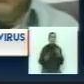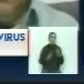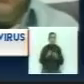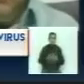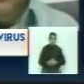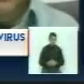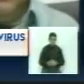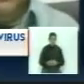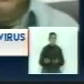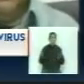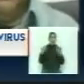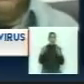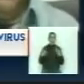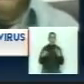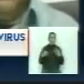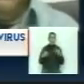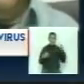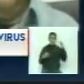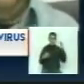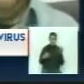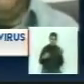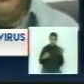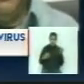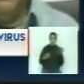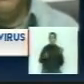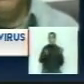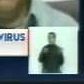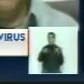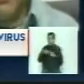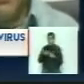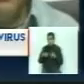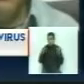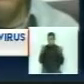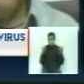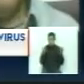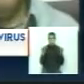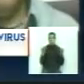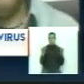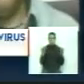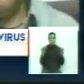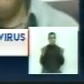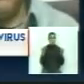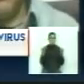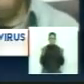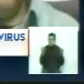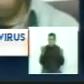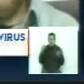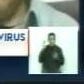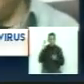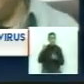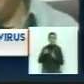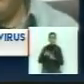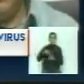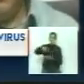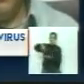Hemos superado a Guayaquil en el caso de contagiados. ¿Se busca zonificar? Se ha hablado ya que en diferentes parroquias de